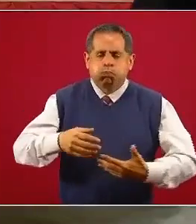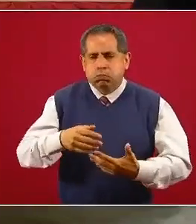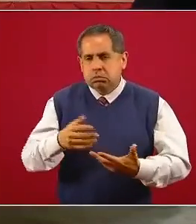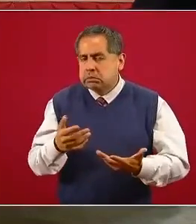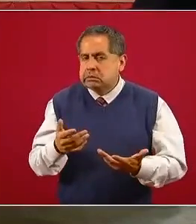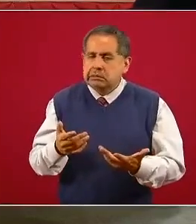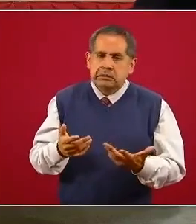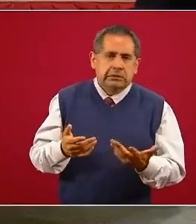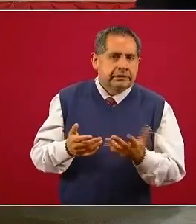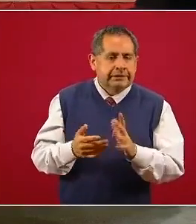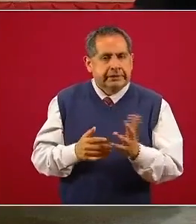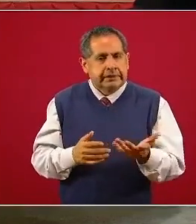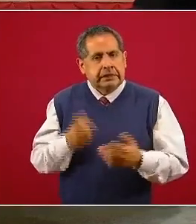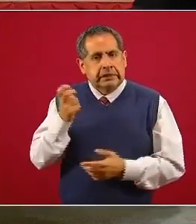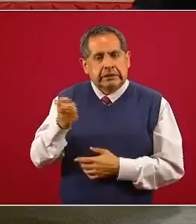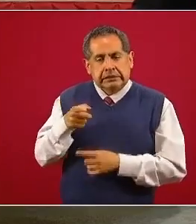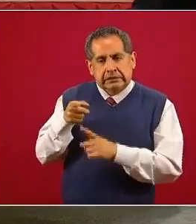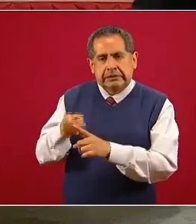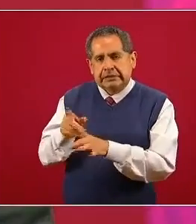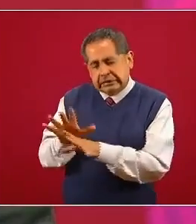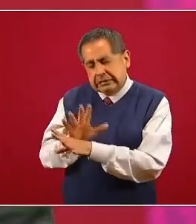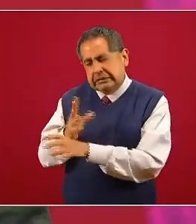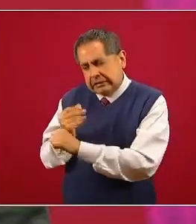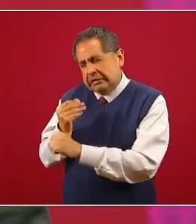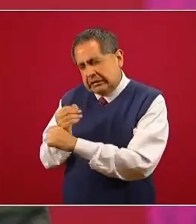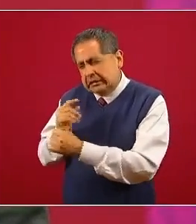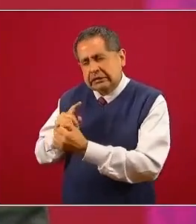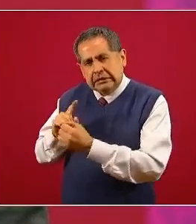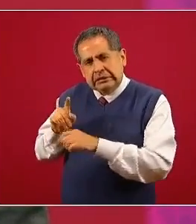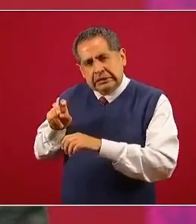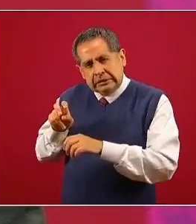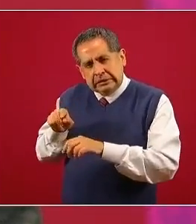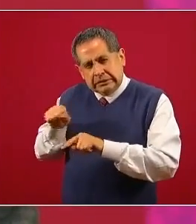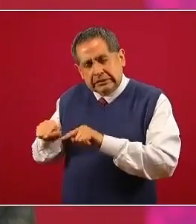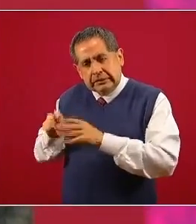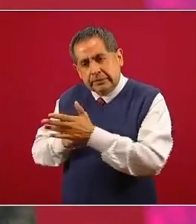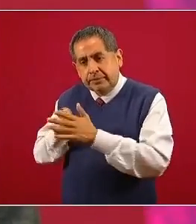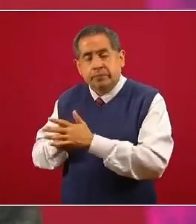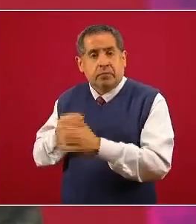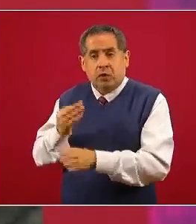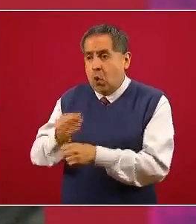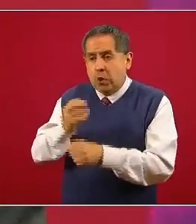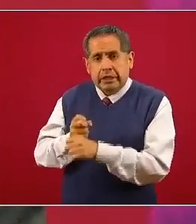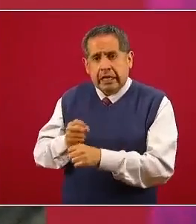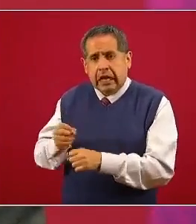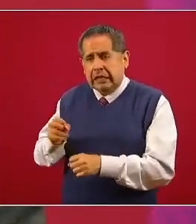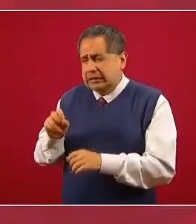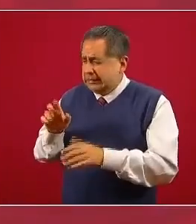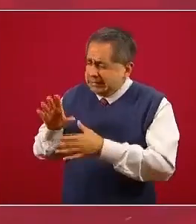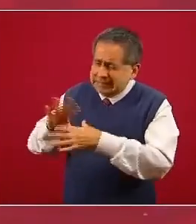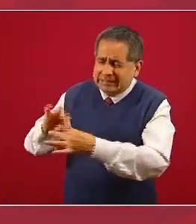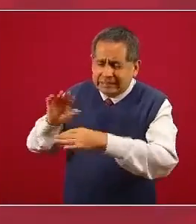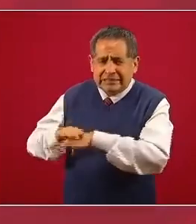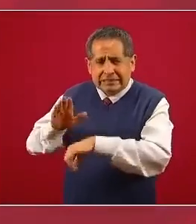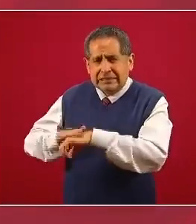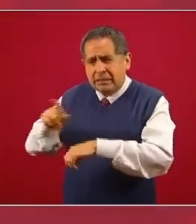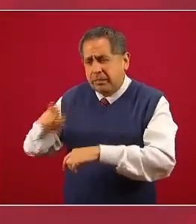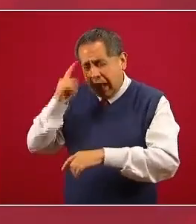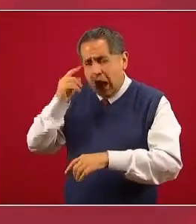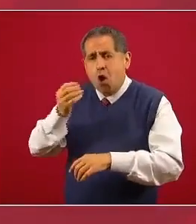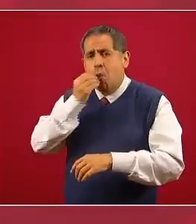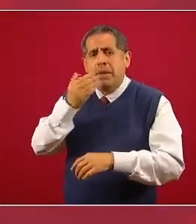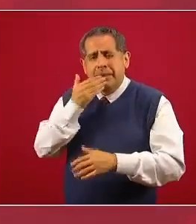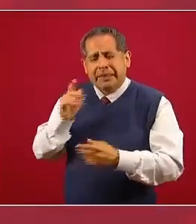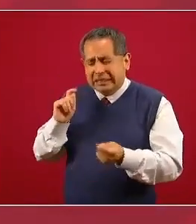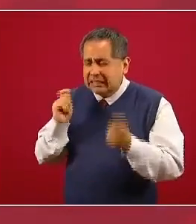obesidad. Esta es una parte más modificable en la medida en que un cambio temprano en los hábitos alimentarios, tan temprano